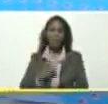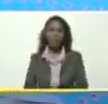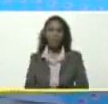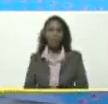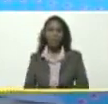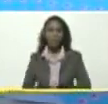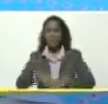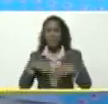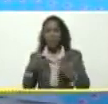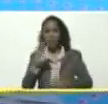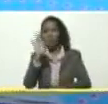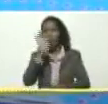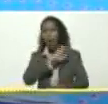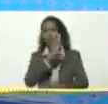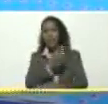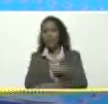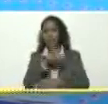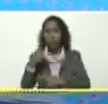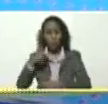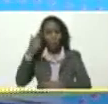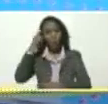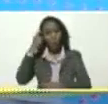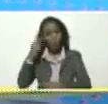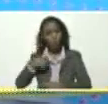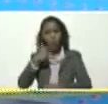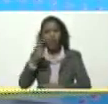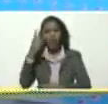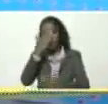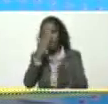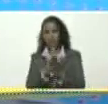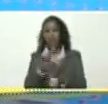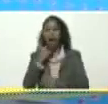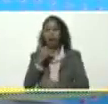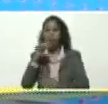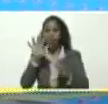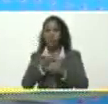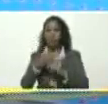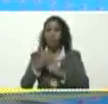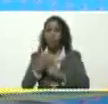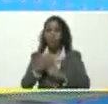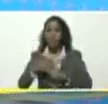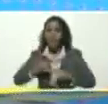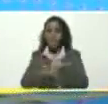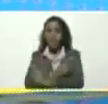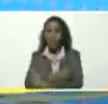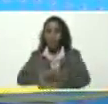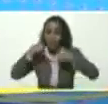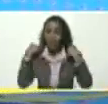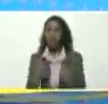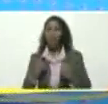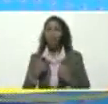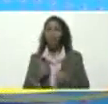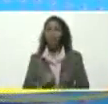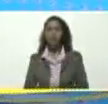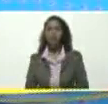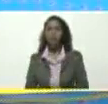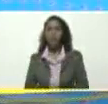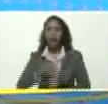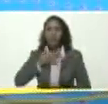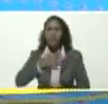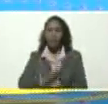qué fortaleza. Recuerdo cuando les dije, frente a cualquier circunstancia, nervios de acero, calma